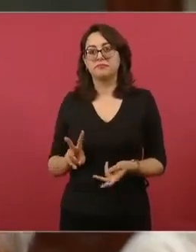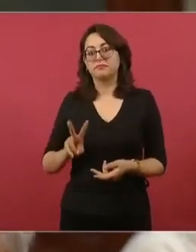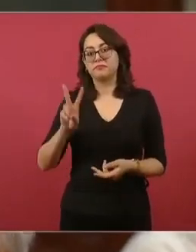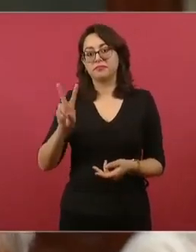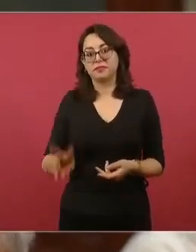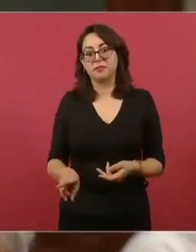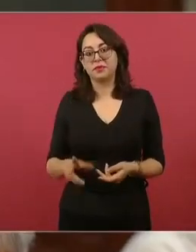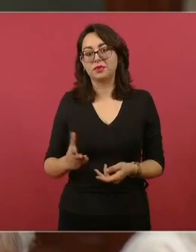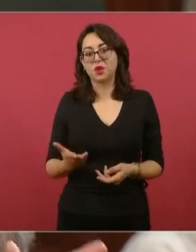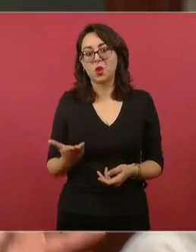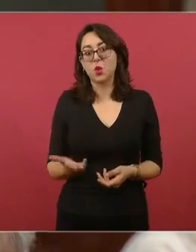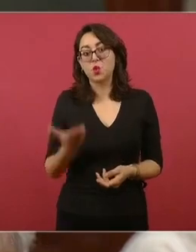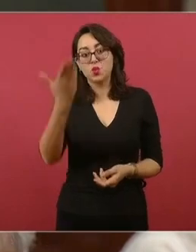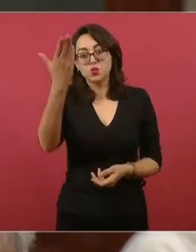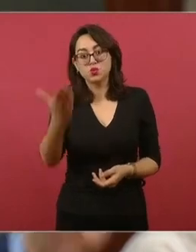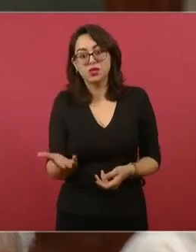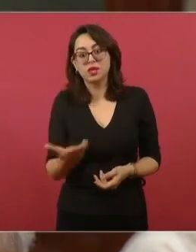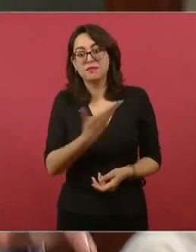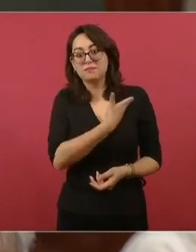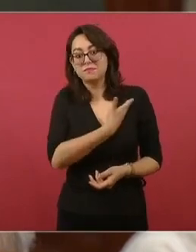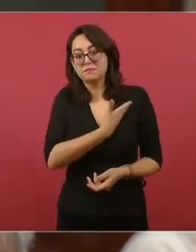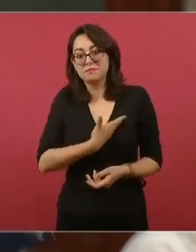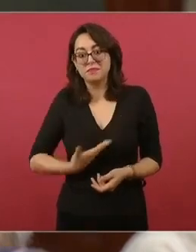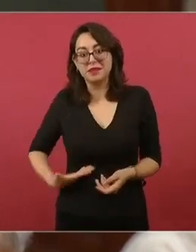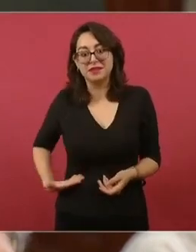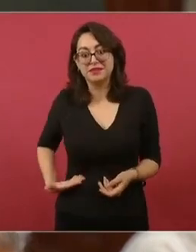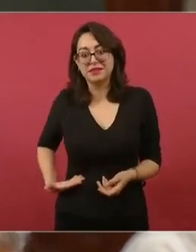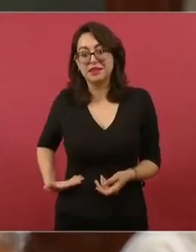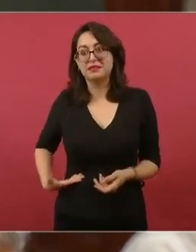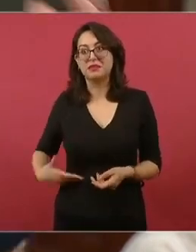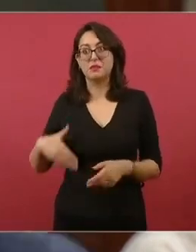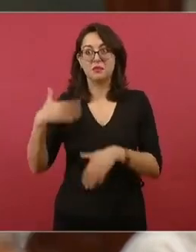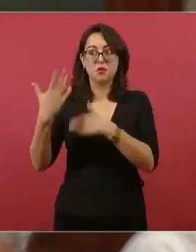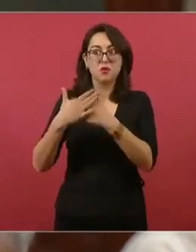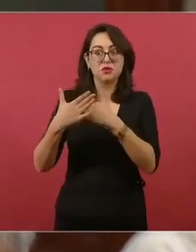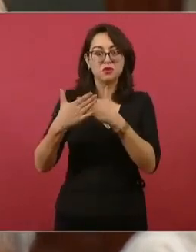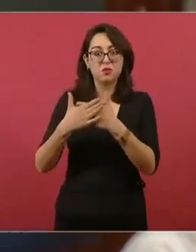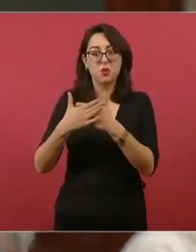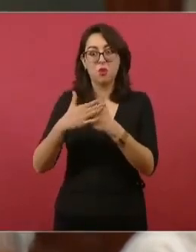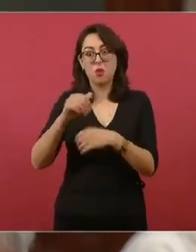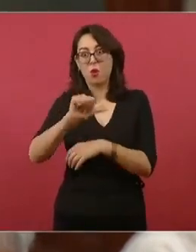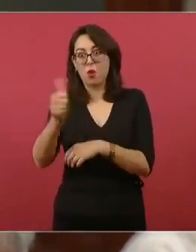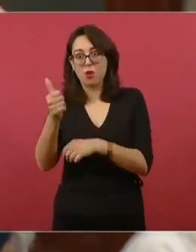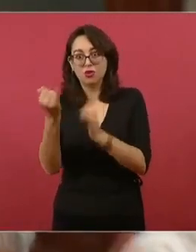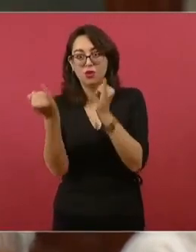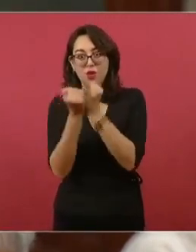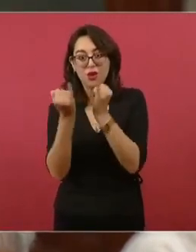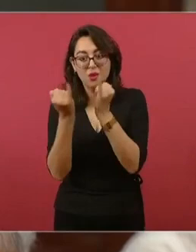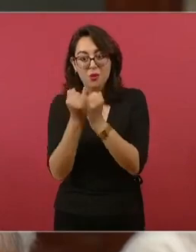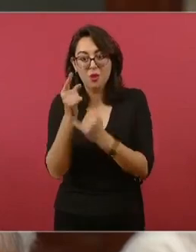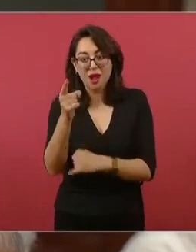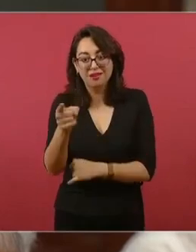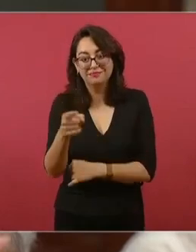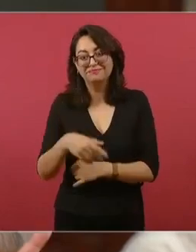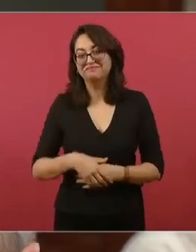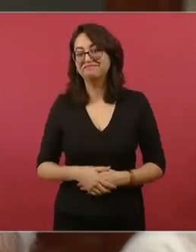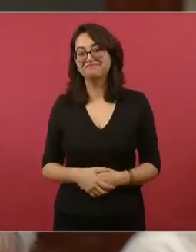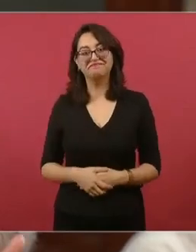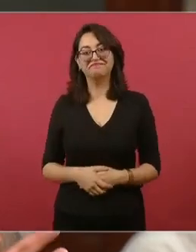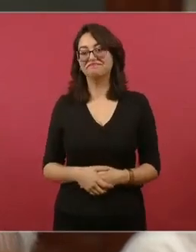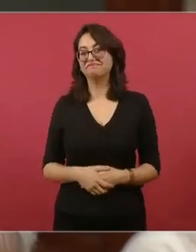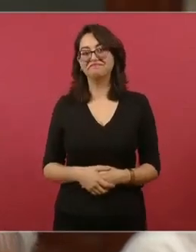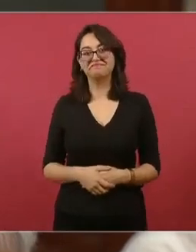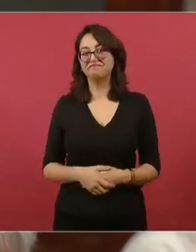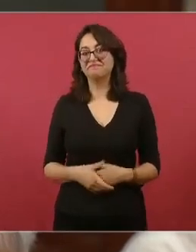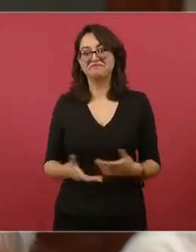lo permite. Como en los mítines del 2018 llegaba gente, pues bueno, nosotros